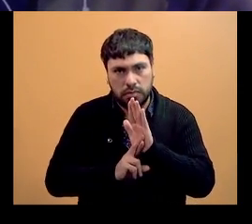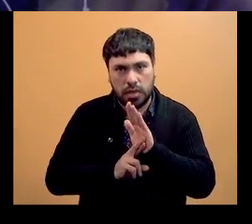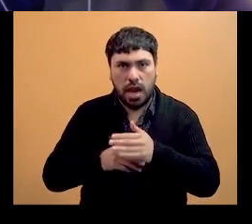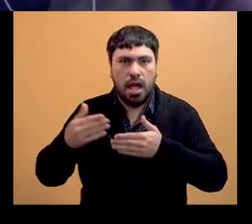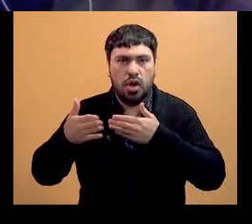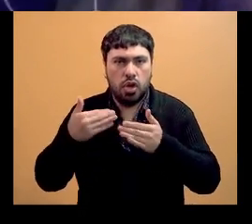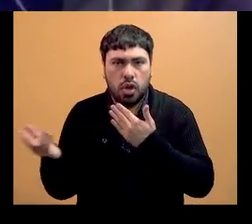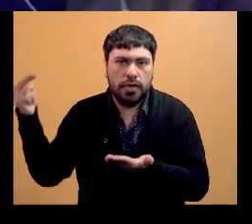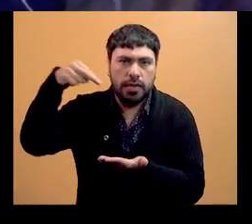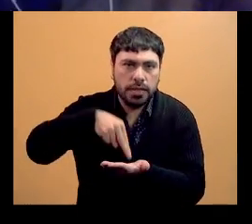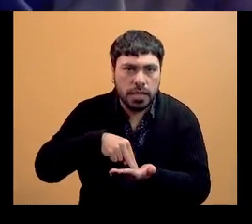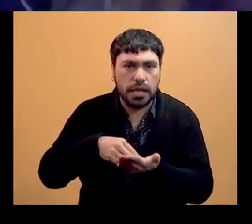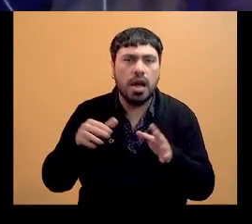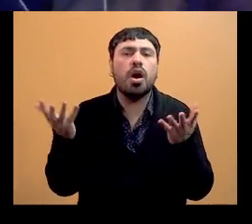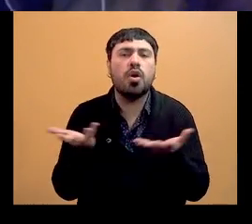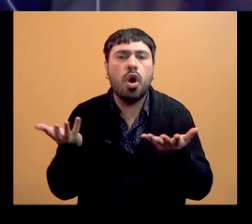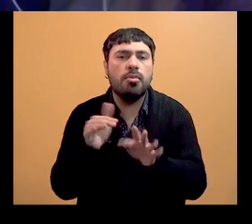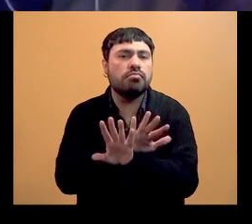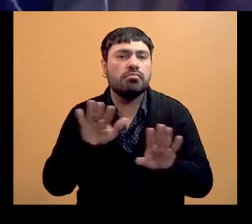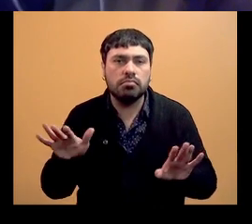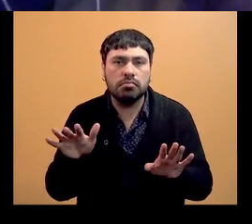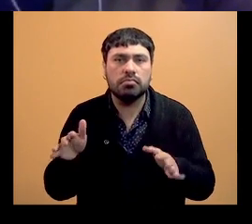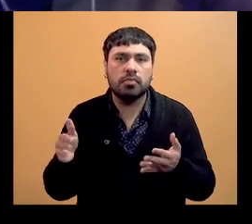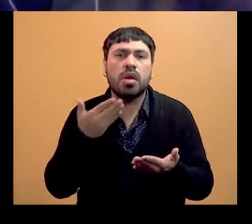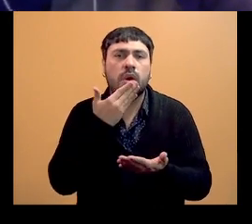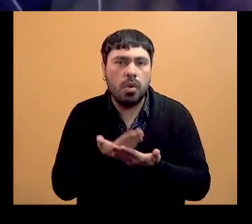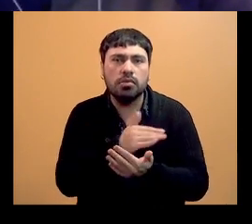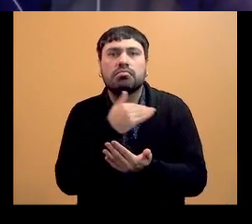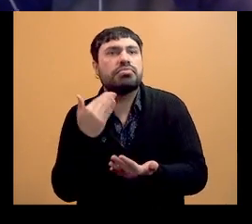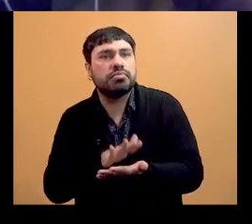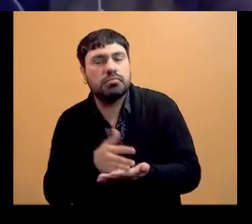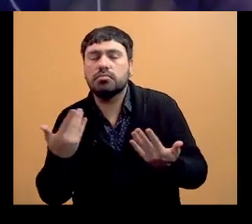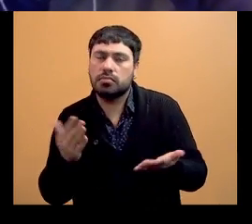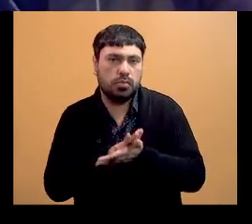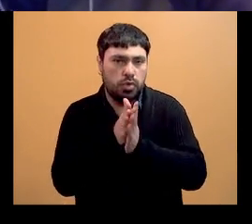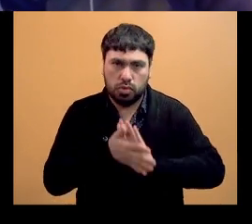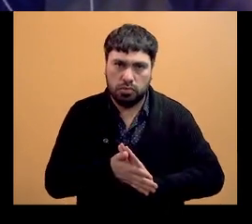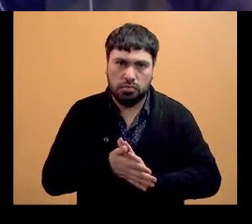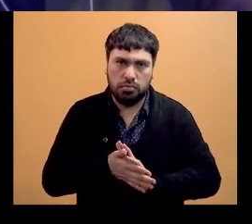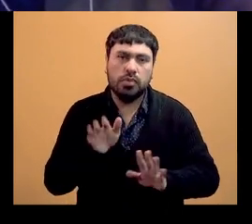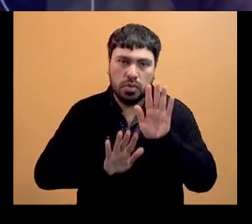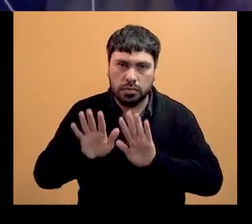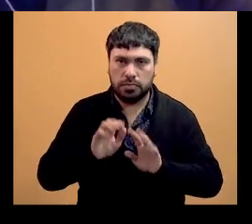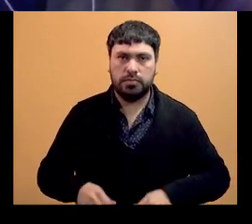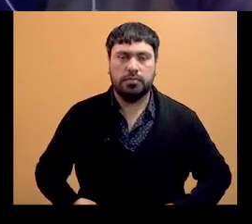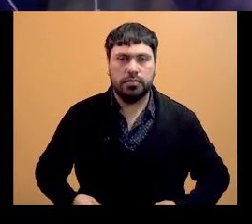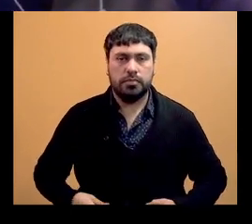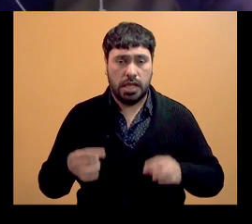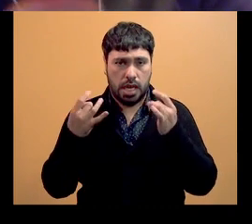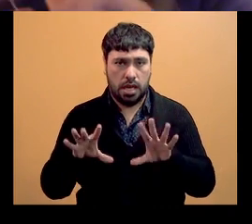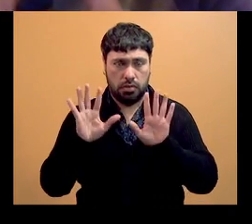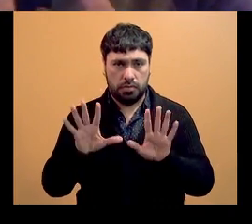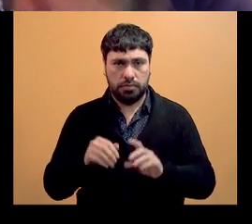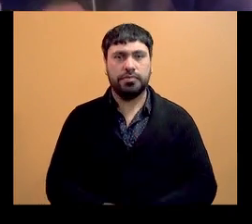va a tener que llegar cada vez que termine su vida útil. Espero que por ahí se conteste un poco la pregunta.